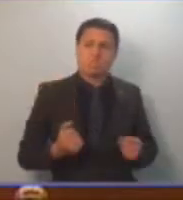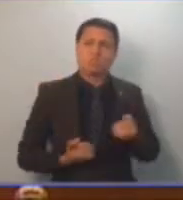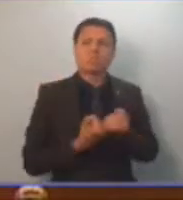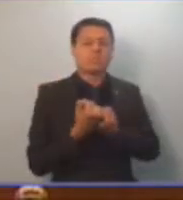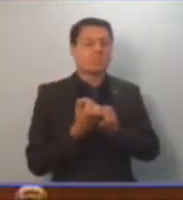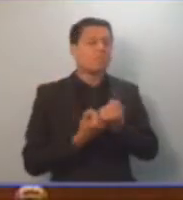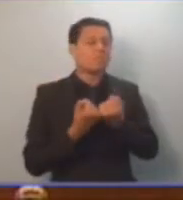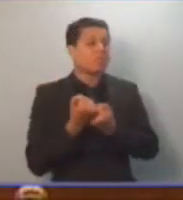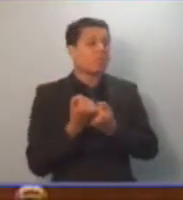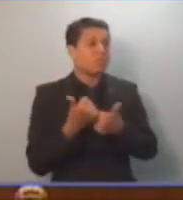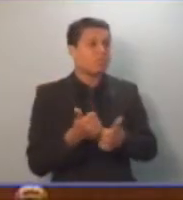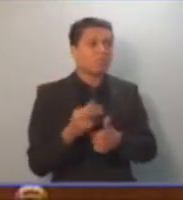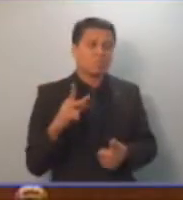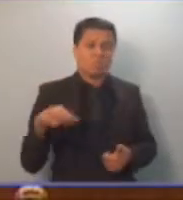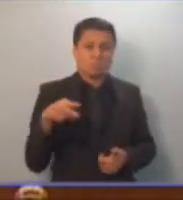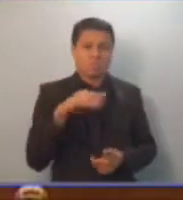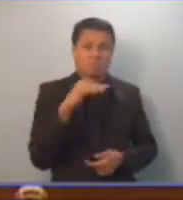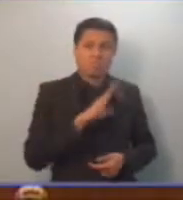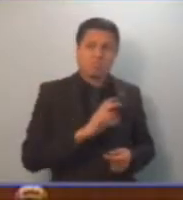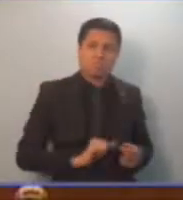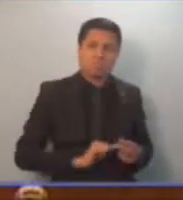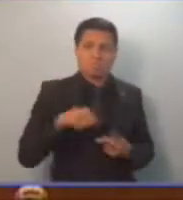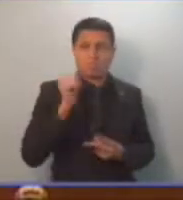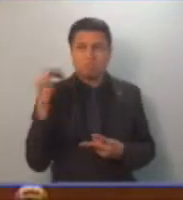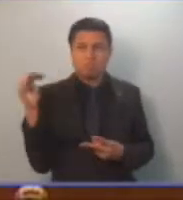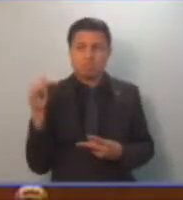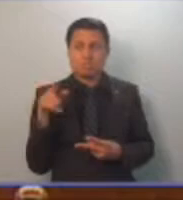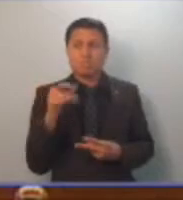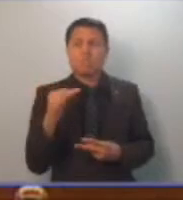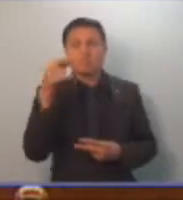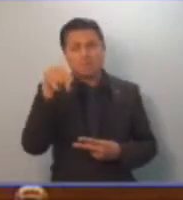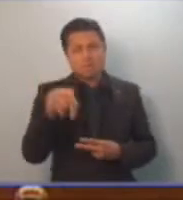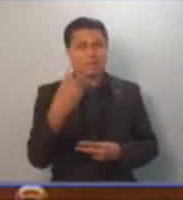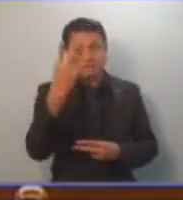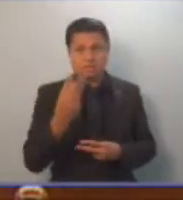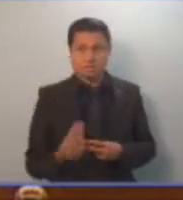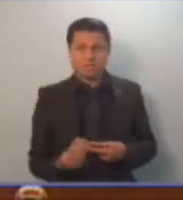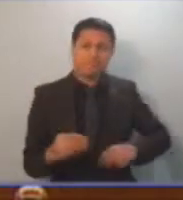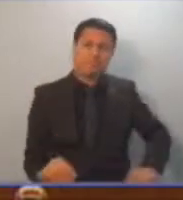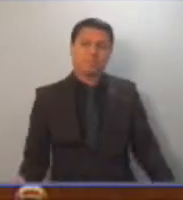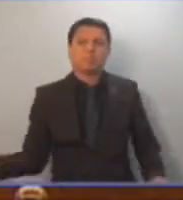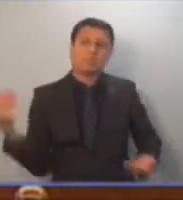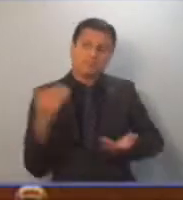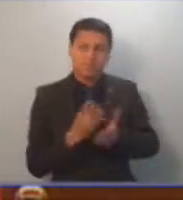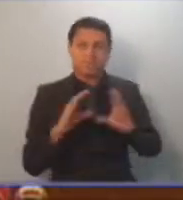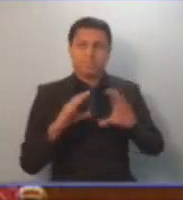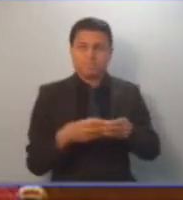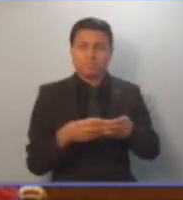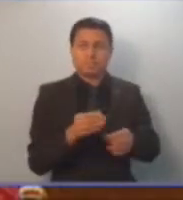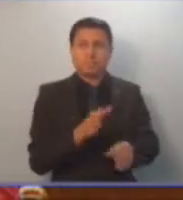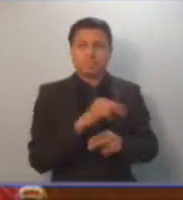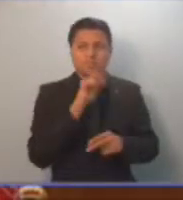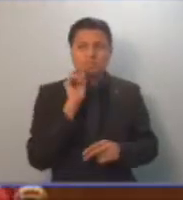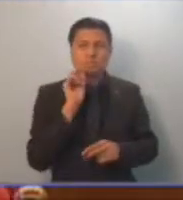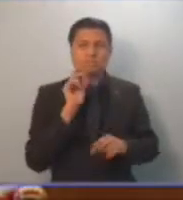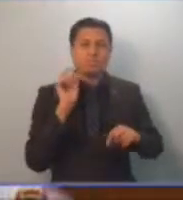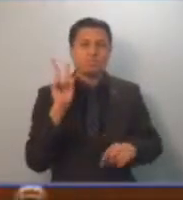cooperación y de amistad entre nuestro país y el Vaticano, es que este día, en nombre del Grupo Parlamentario del